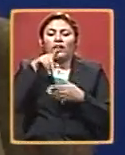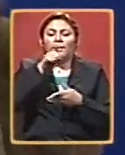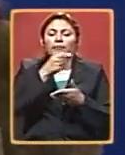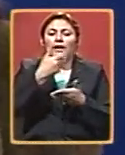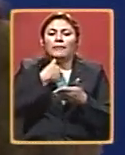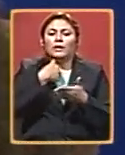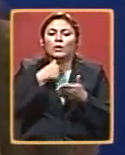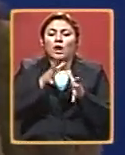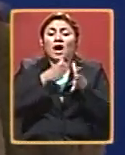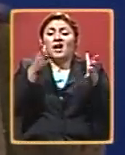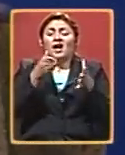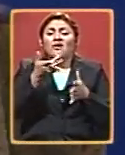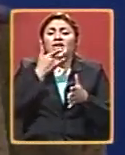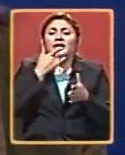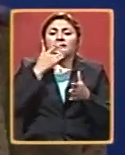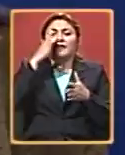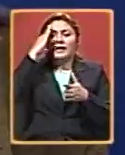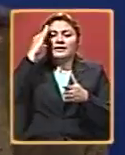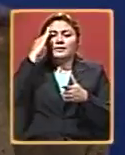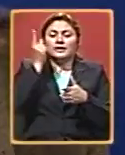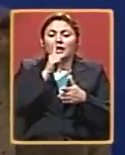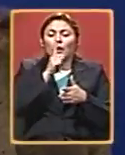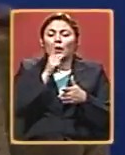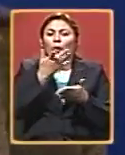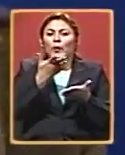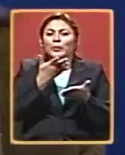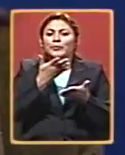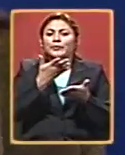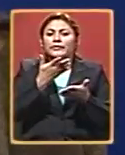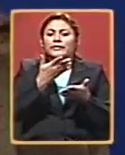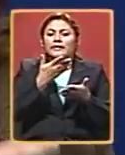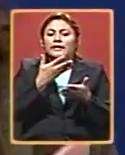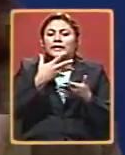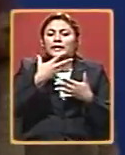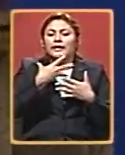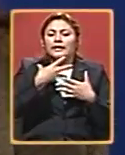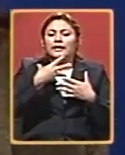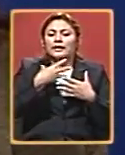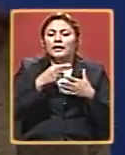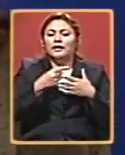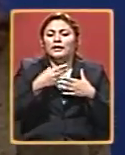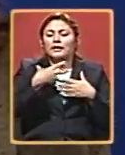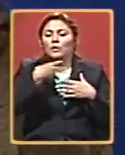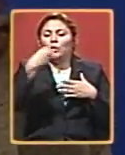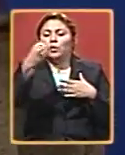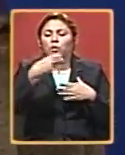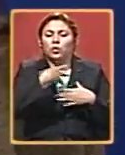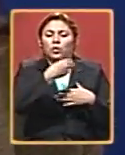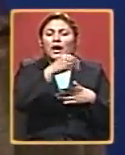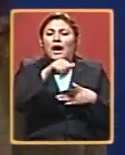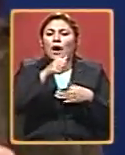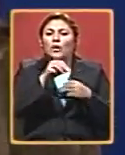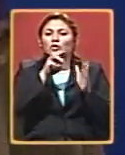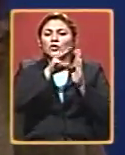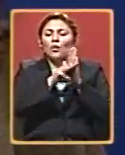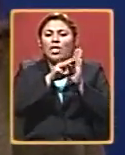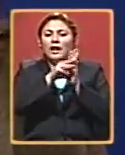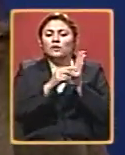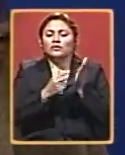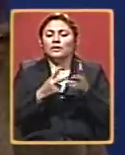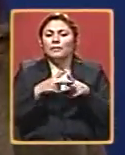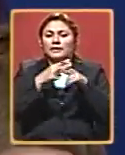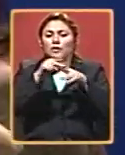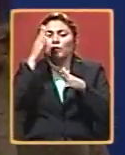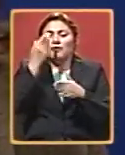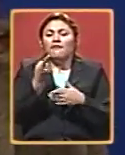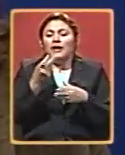una gran riqueza de estas experiencias que no están siendo extrapoladas hacia los otros modelos de prestación, porque falta mayor